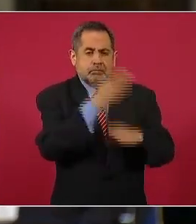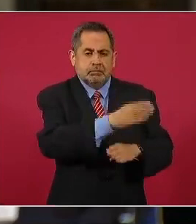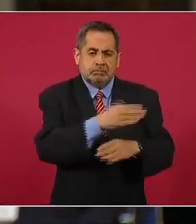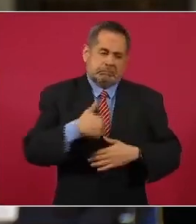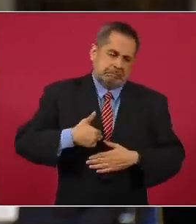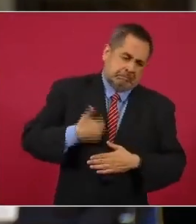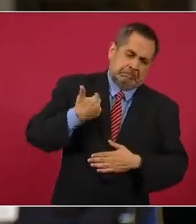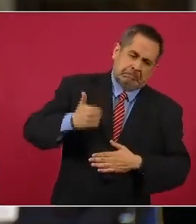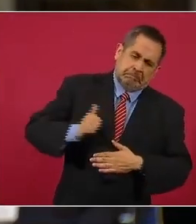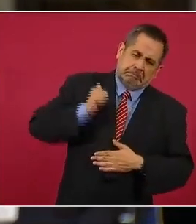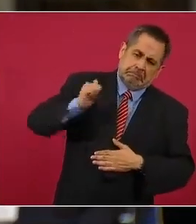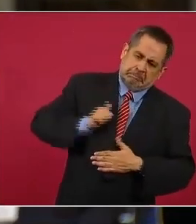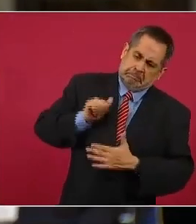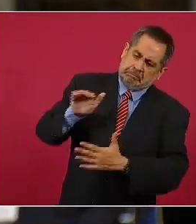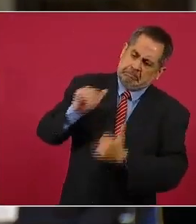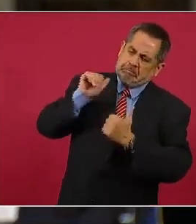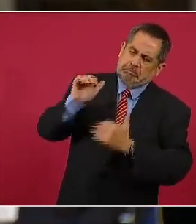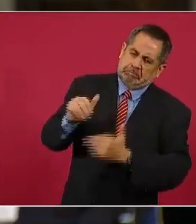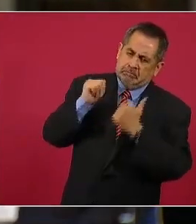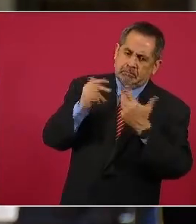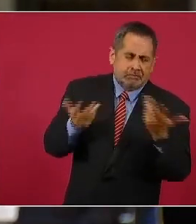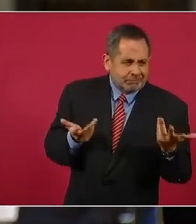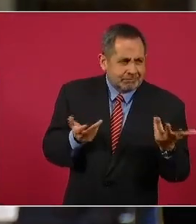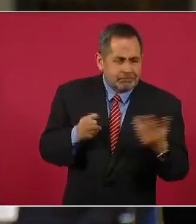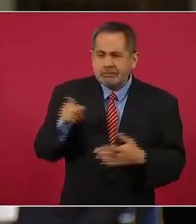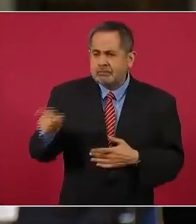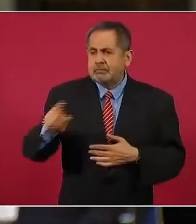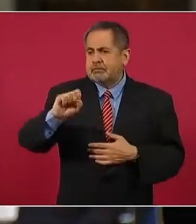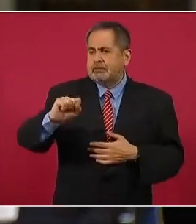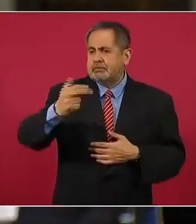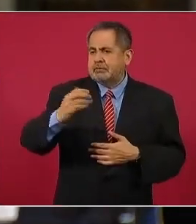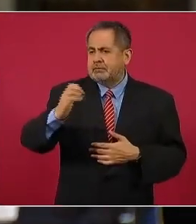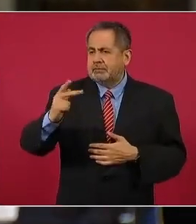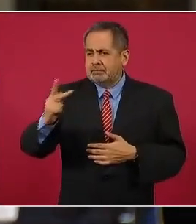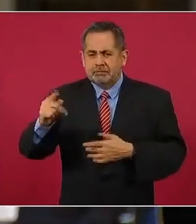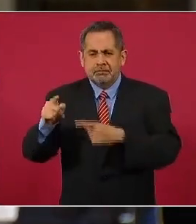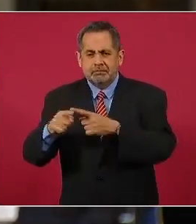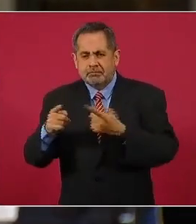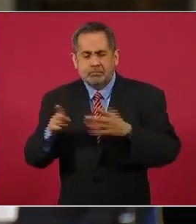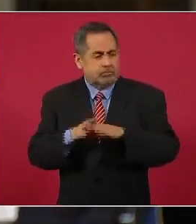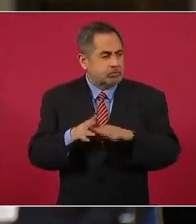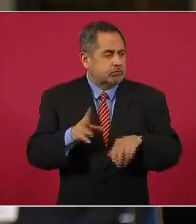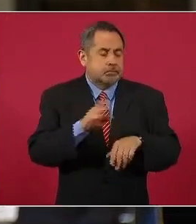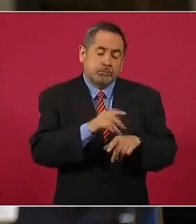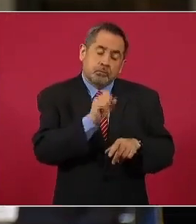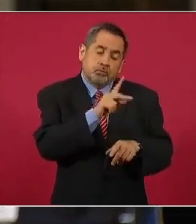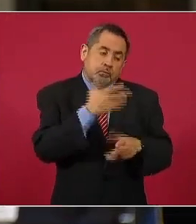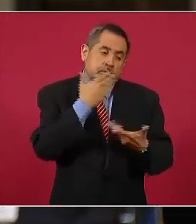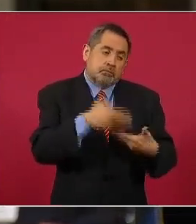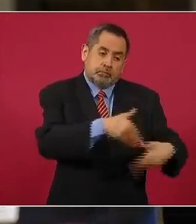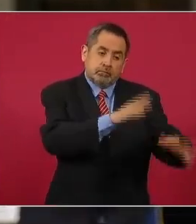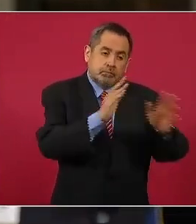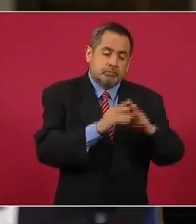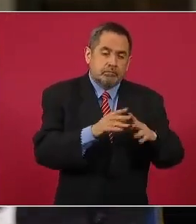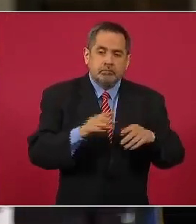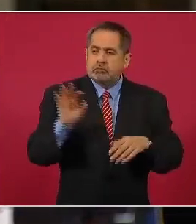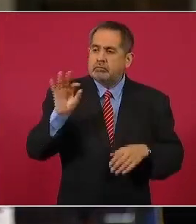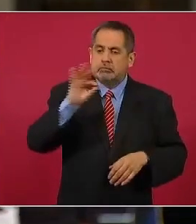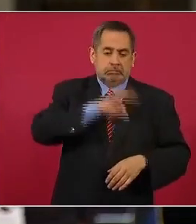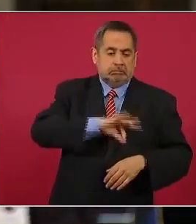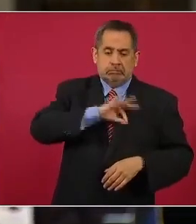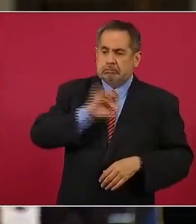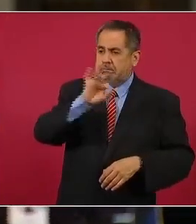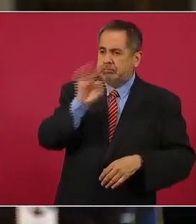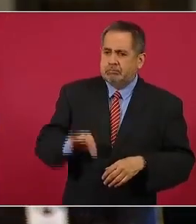¿Qué está haciendo la Secretaría de Hacienda y Crédito Público para permitir esos altos porcentajes de créditos? La Comisión